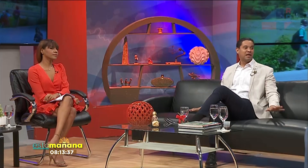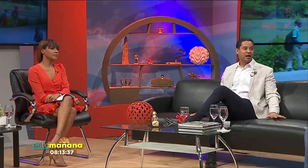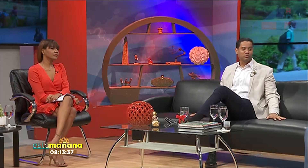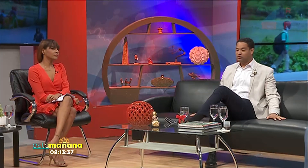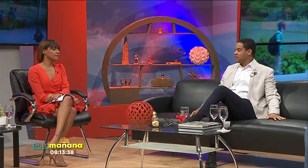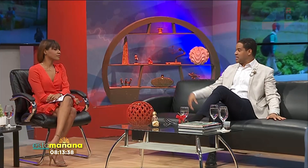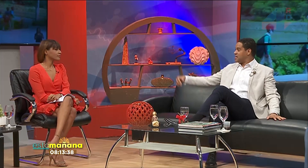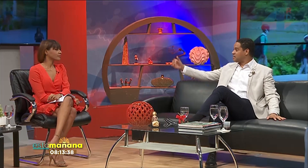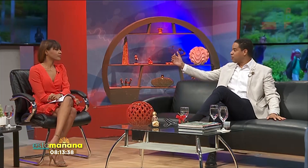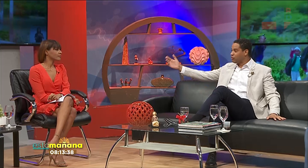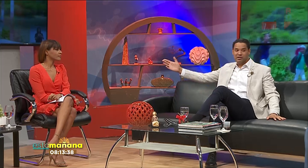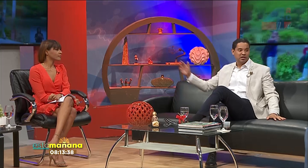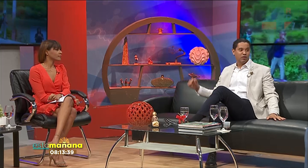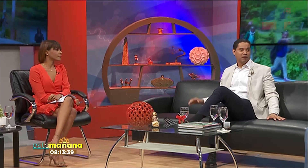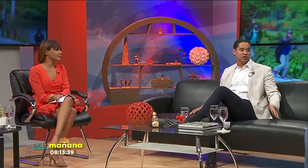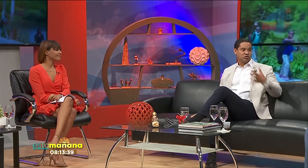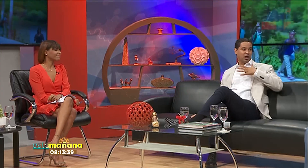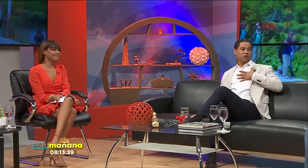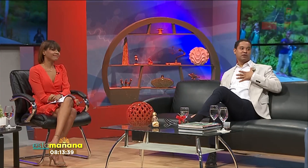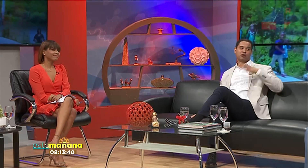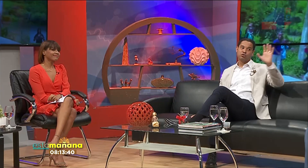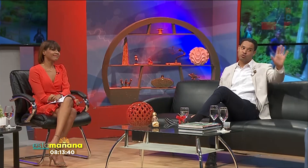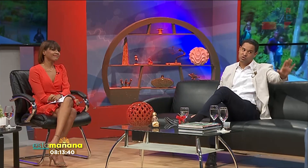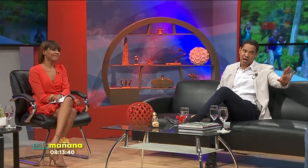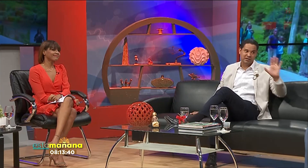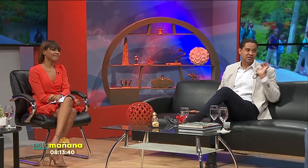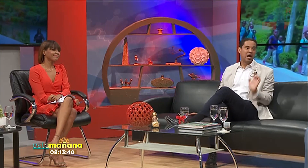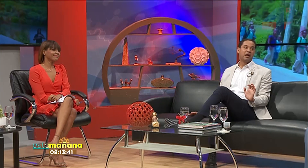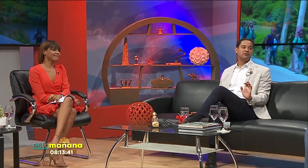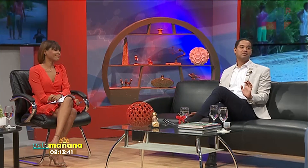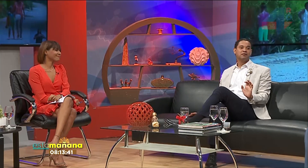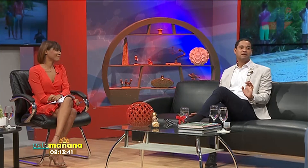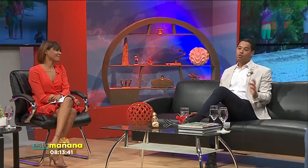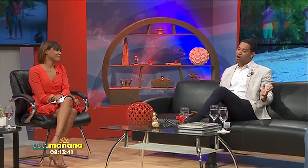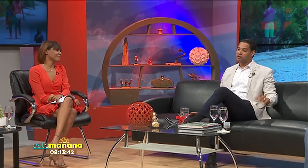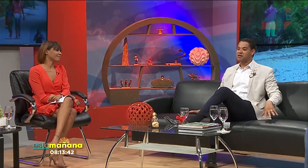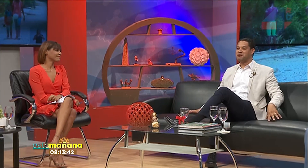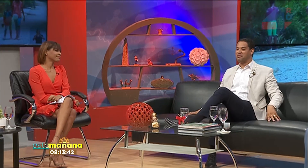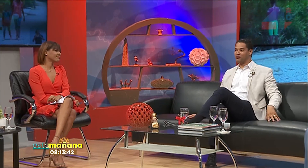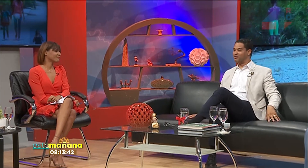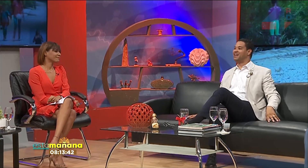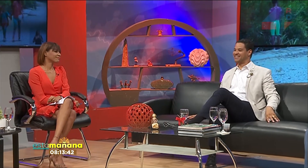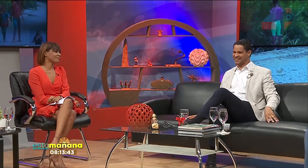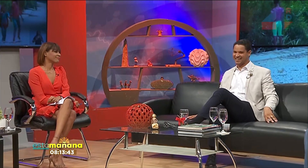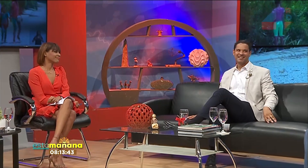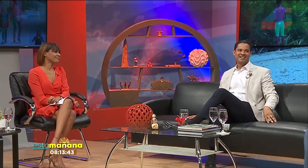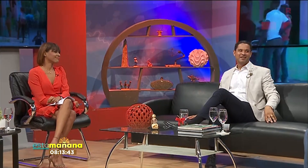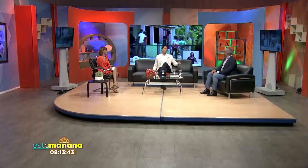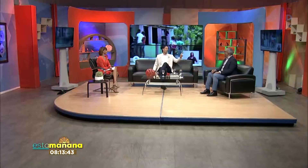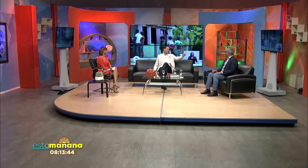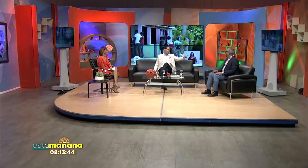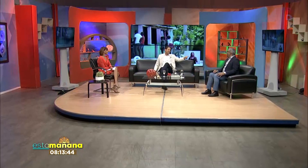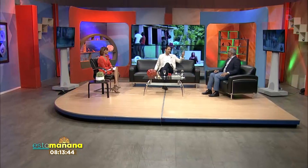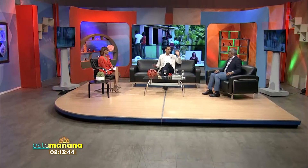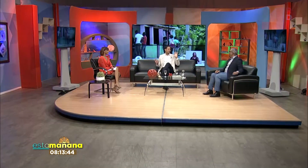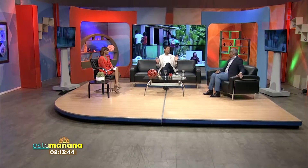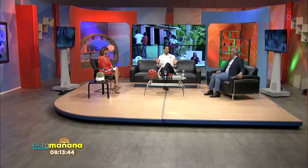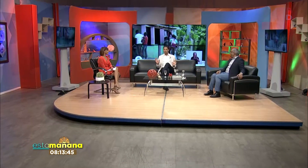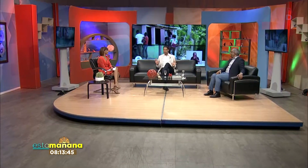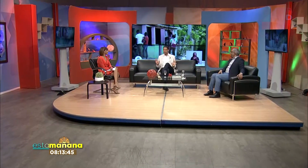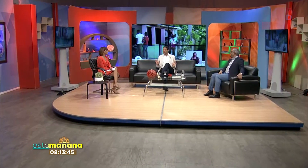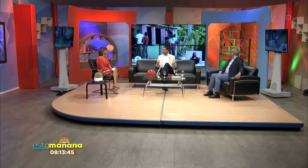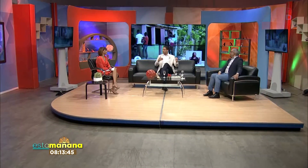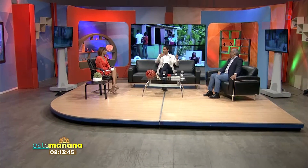estamos examinando, ella sacó 99, sí, yo saqué 98 y tú sacaste 100, ¿cuál va a ser primero? Usted que sacó